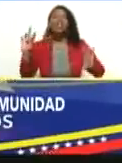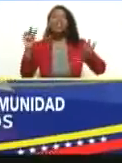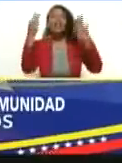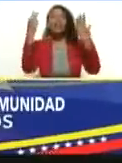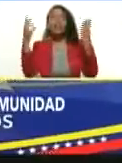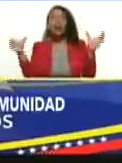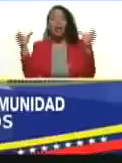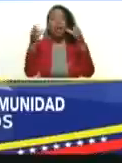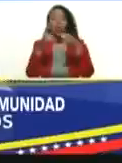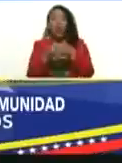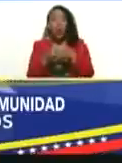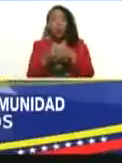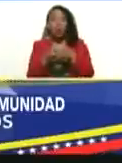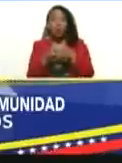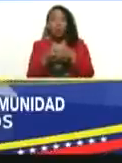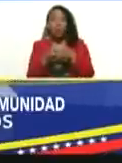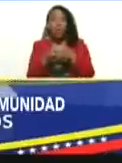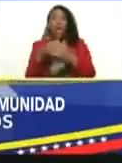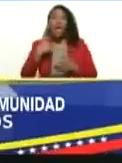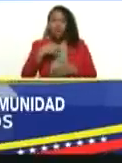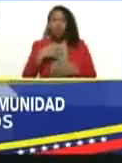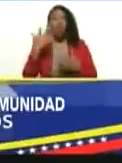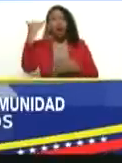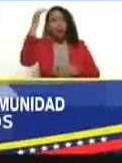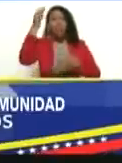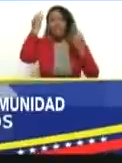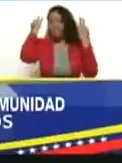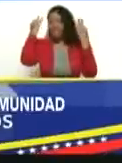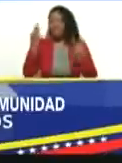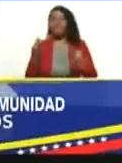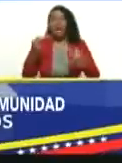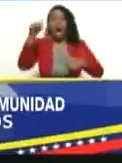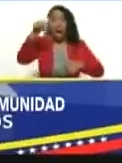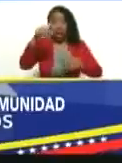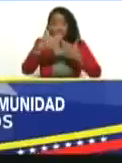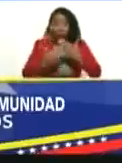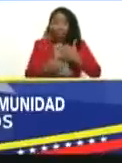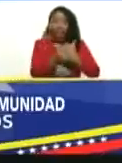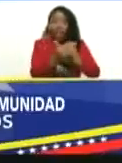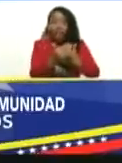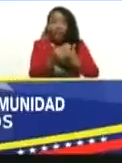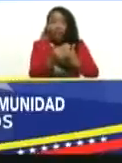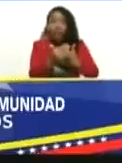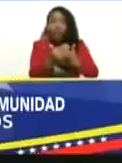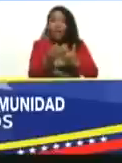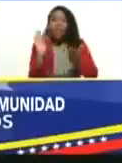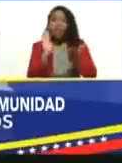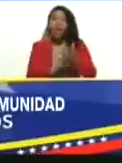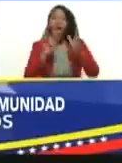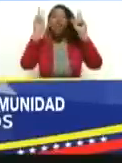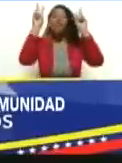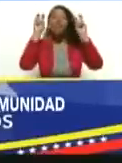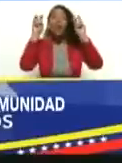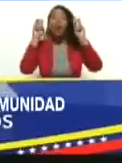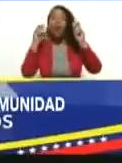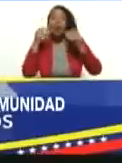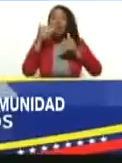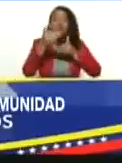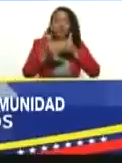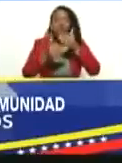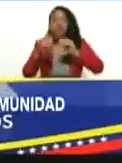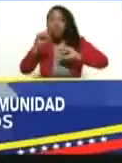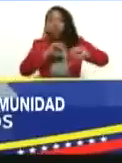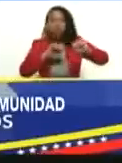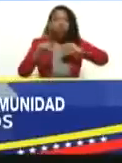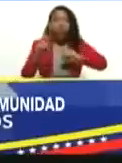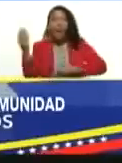Cumbre y estamos seguros que de aquí en adelante se marcará un nuevo ritmo de